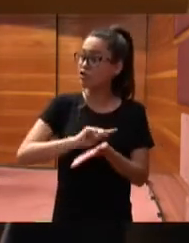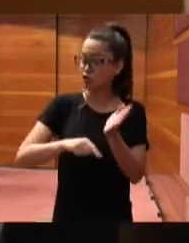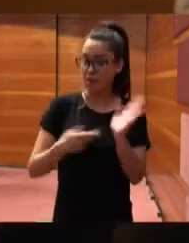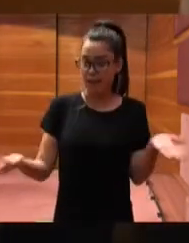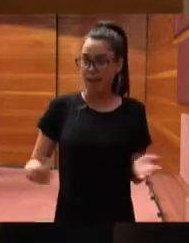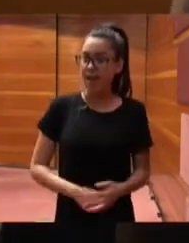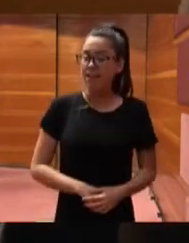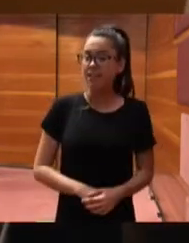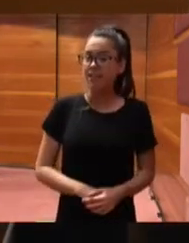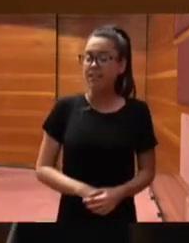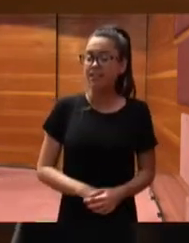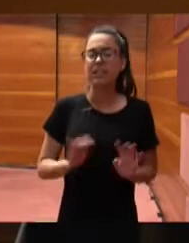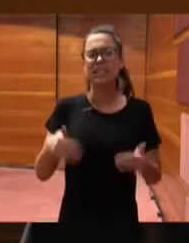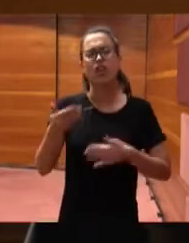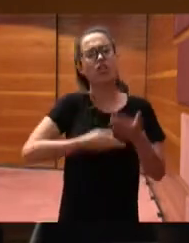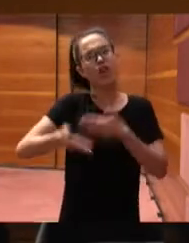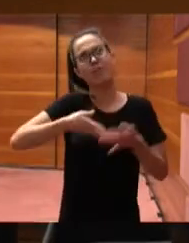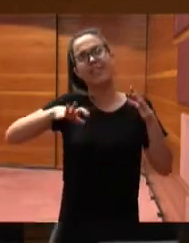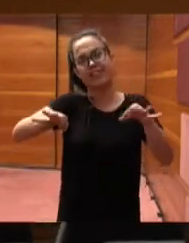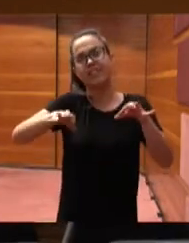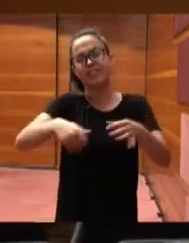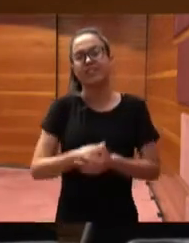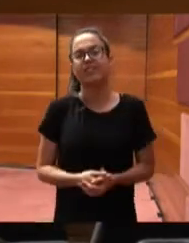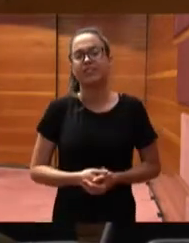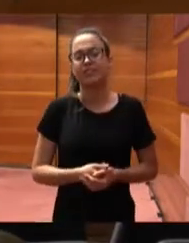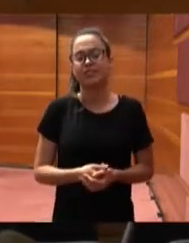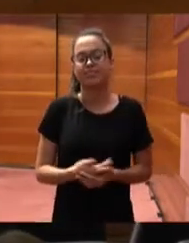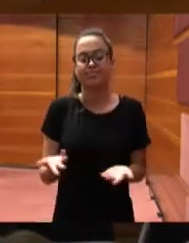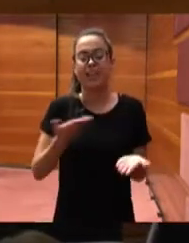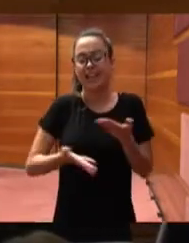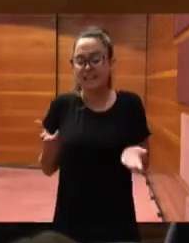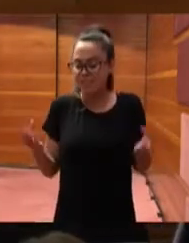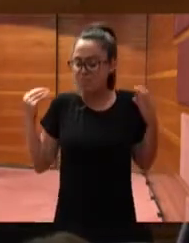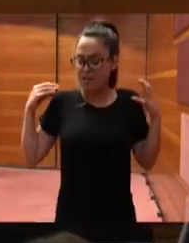impuestos. Pues la colaboración juega en ese campo, en el campo de la corresponsabilidad.